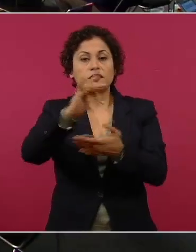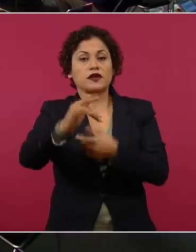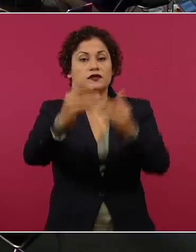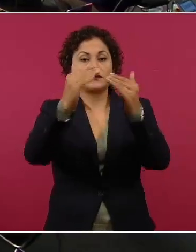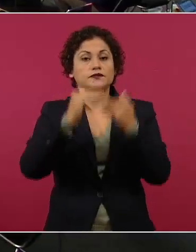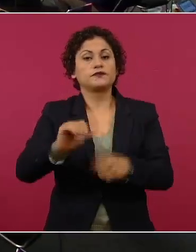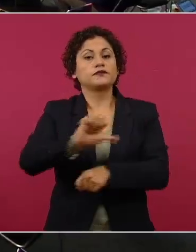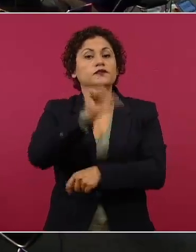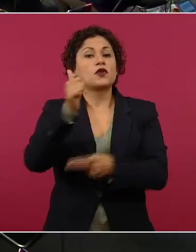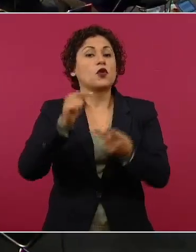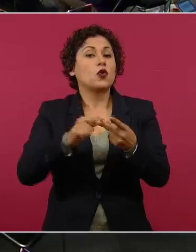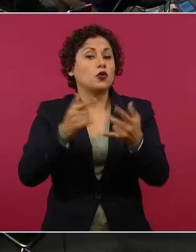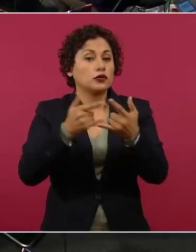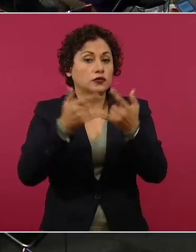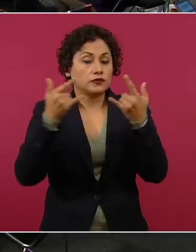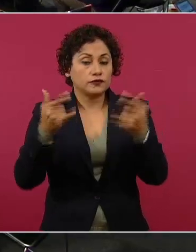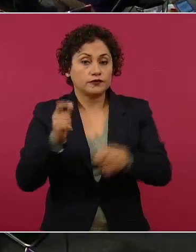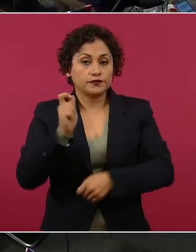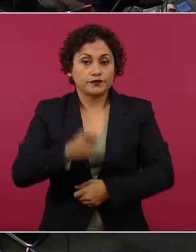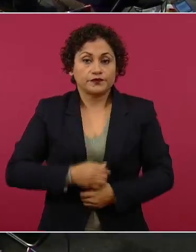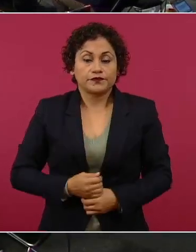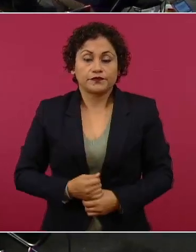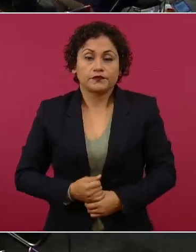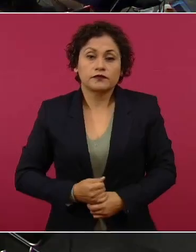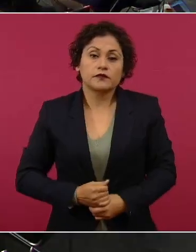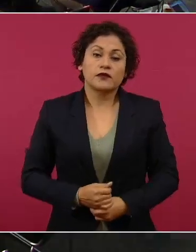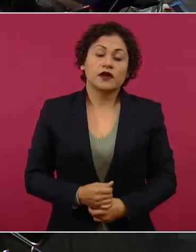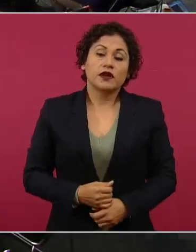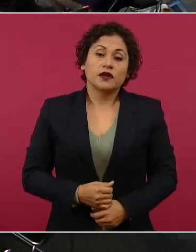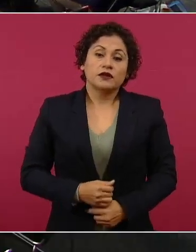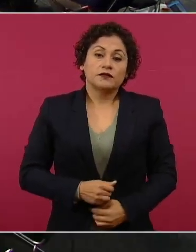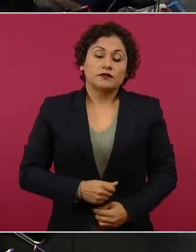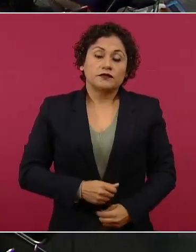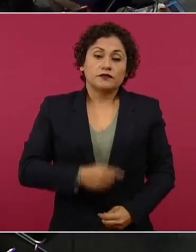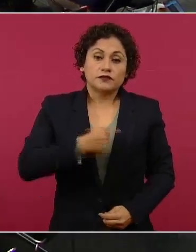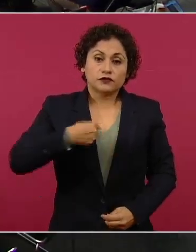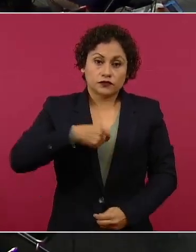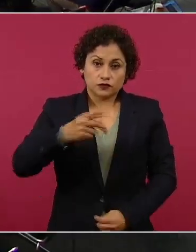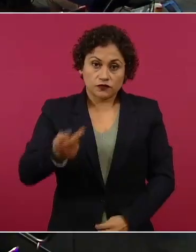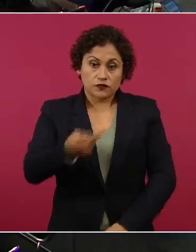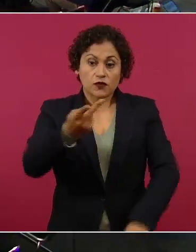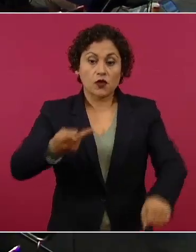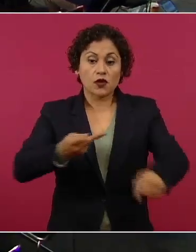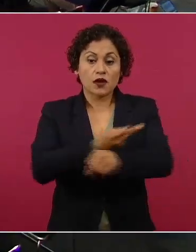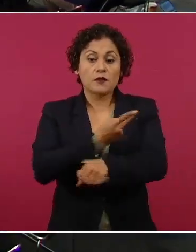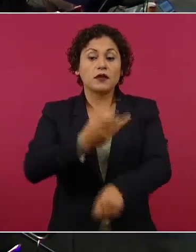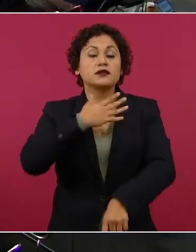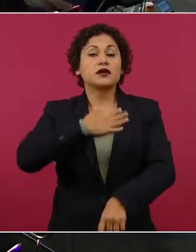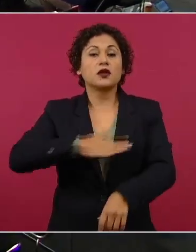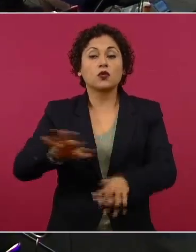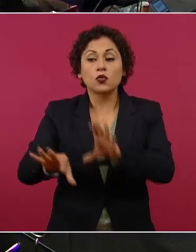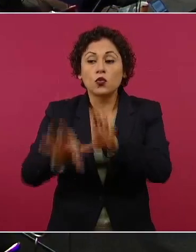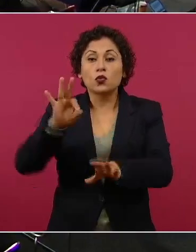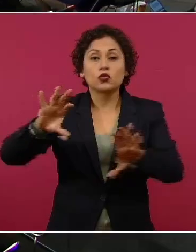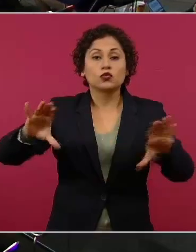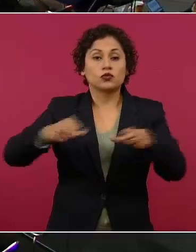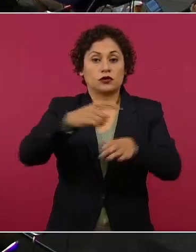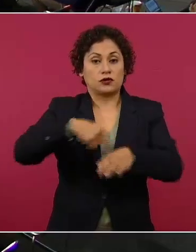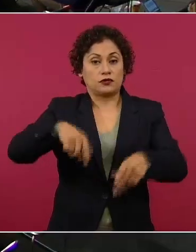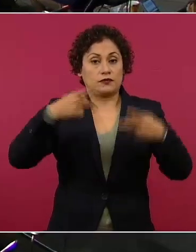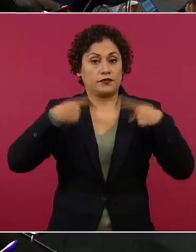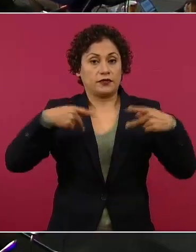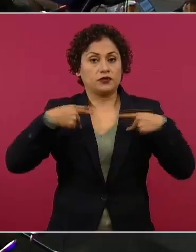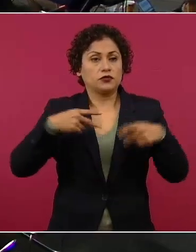caso. Y en este caso nosotros le preguntamos sobre la justicia selectiva hacia la gente del pueblo, a las personas